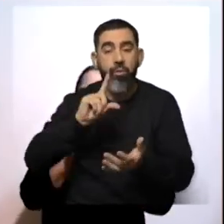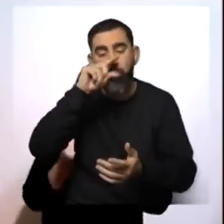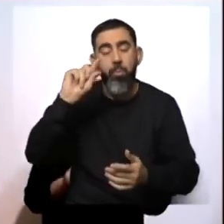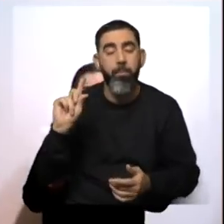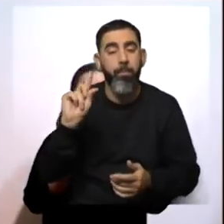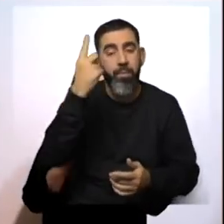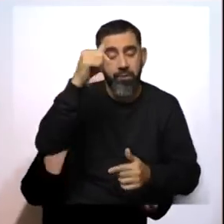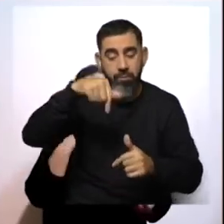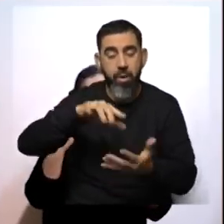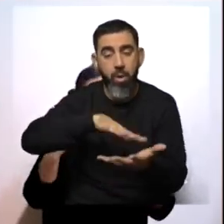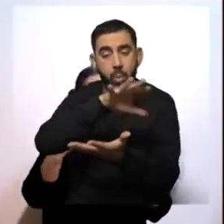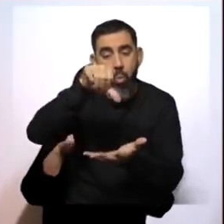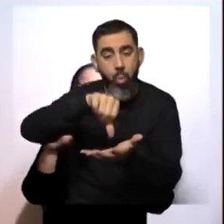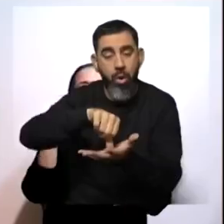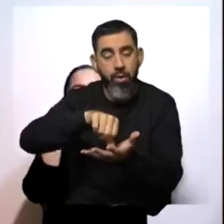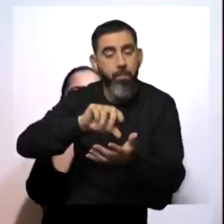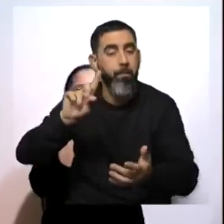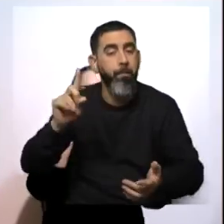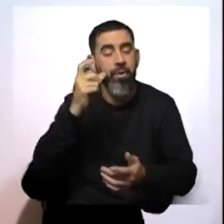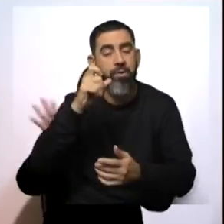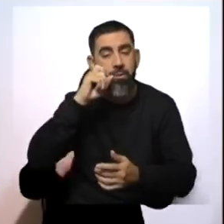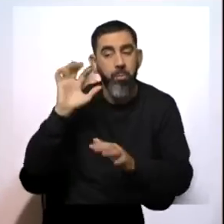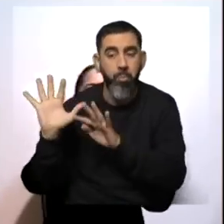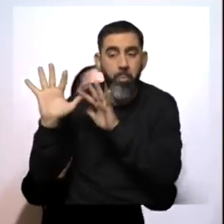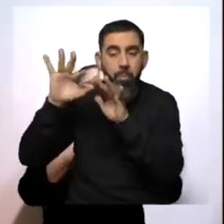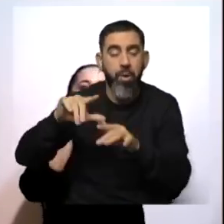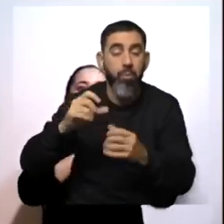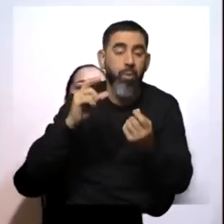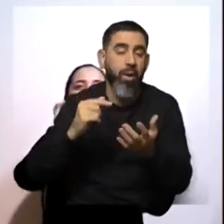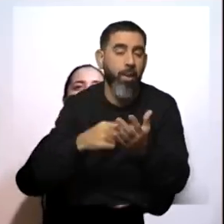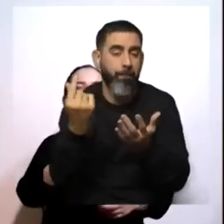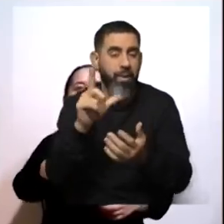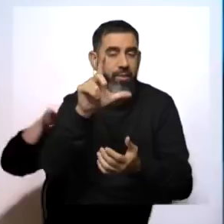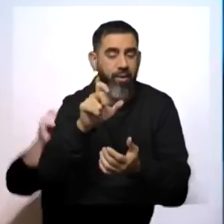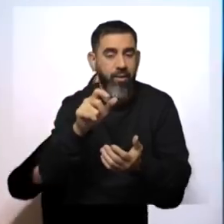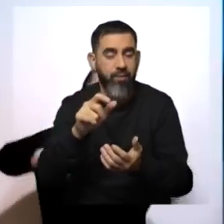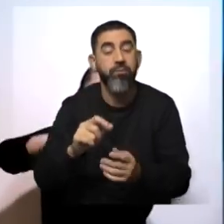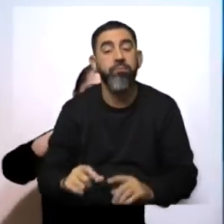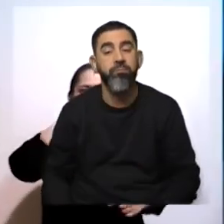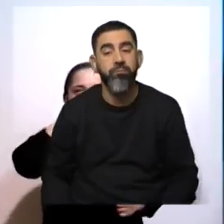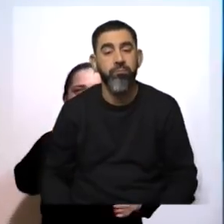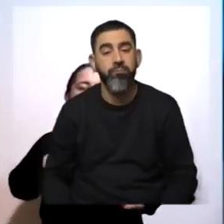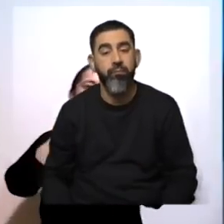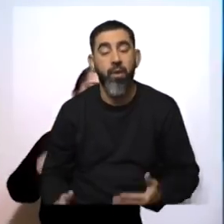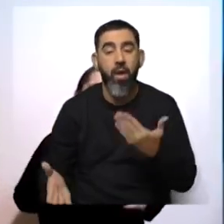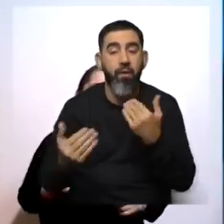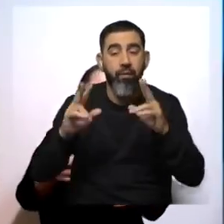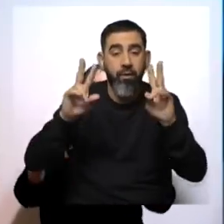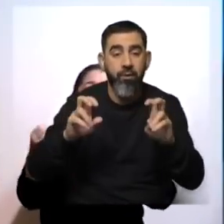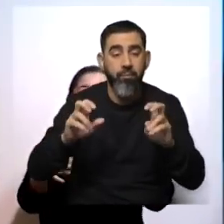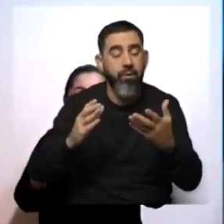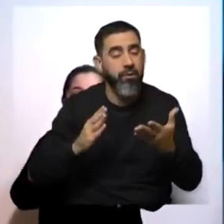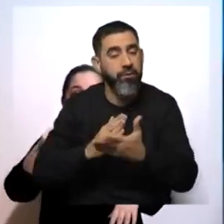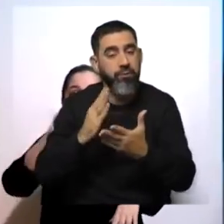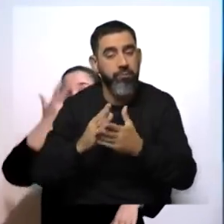destinos del país el principal en llegada de turistas porque obviamente es la capital y plantearse estos temas Me parece que siempre nos pone a